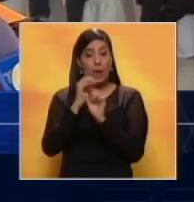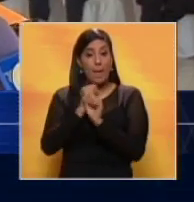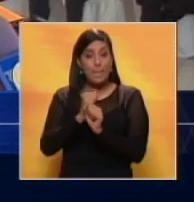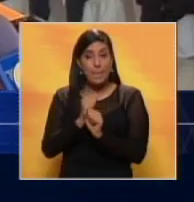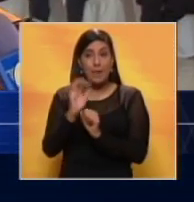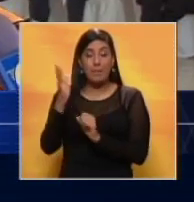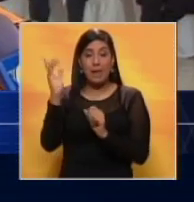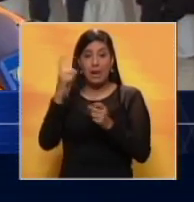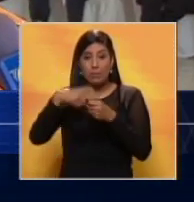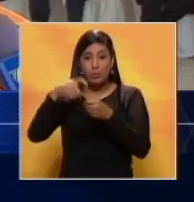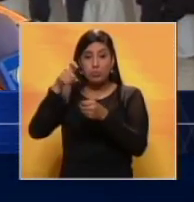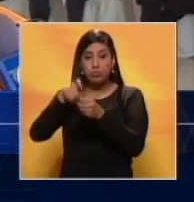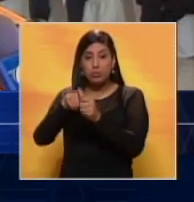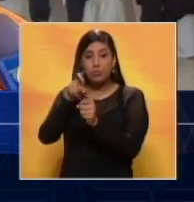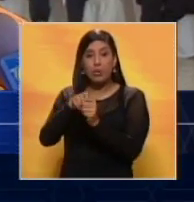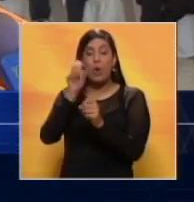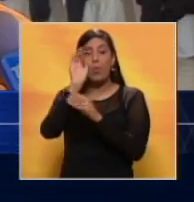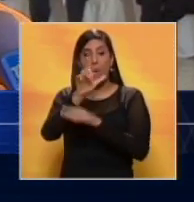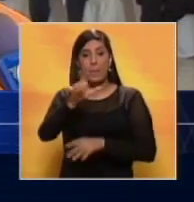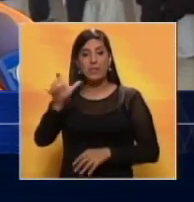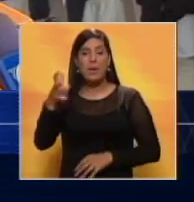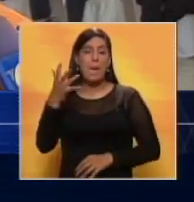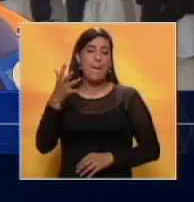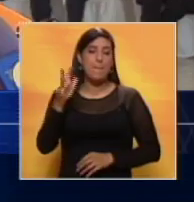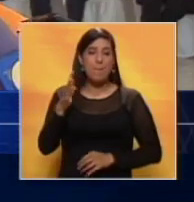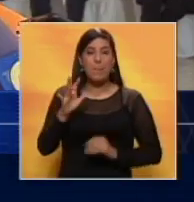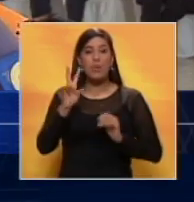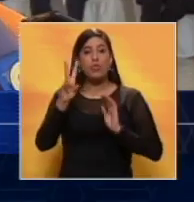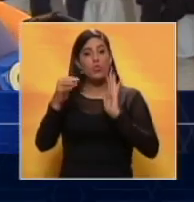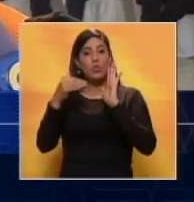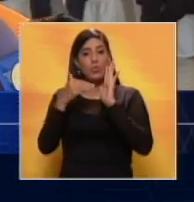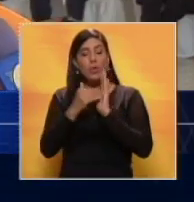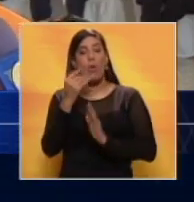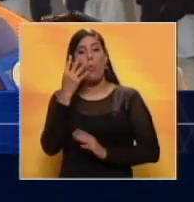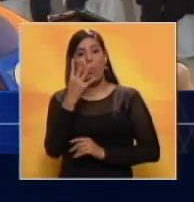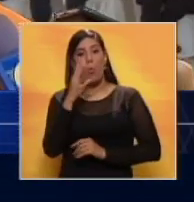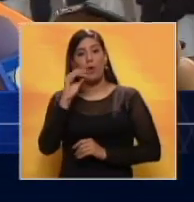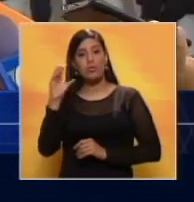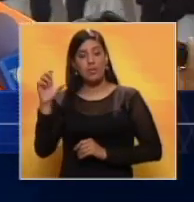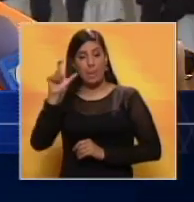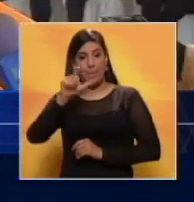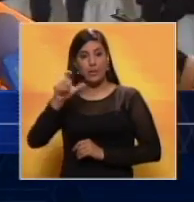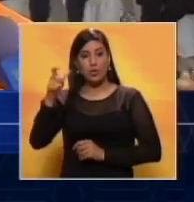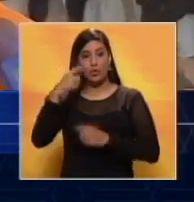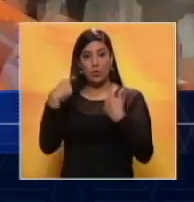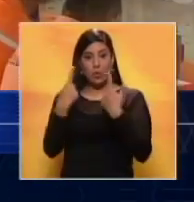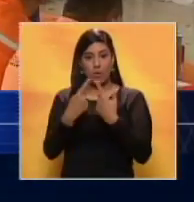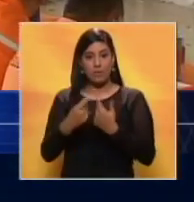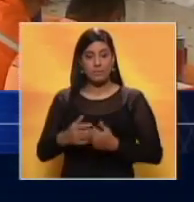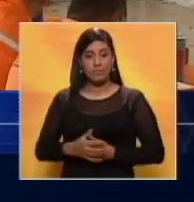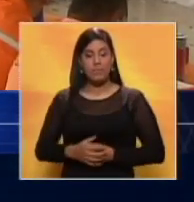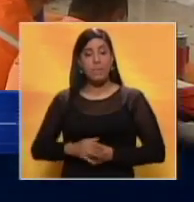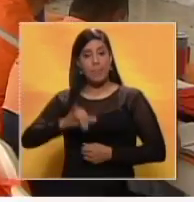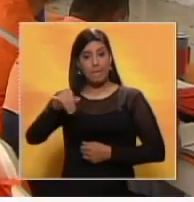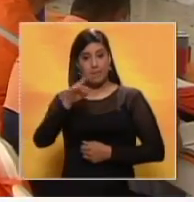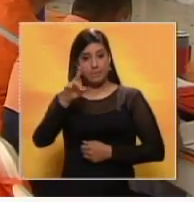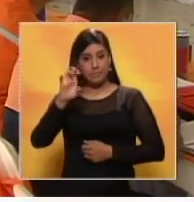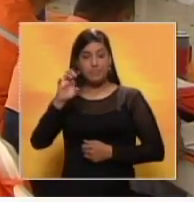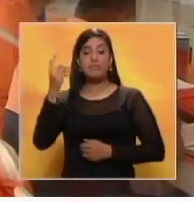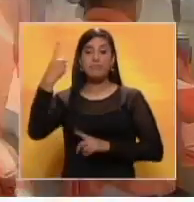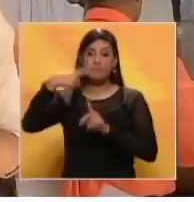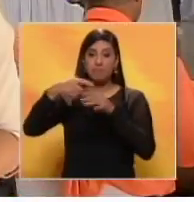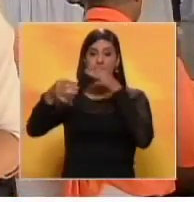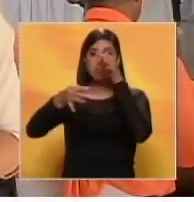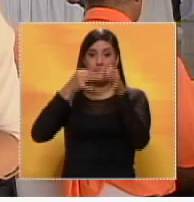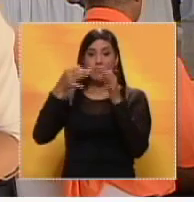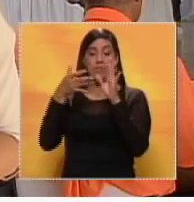esperamos por lo menos ingresar a las filas de Protección Civil por lo mínimo 2.400 funcionarios en nuestra sede. Jorge Galindo además informó